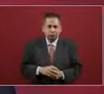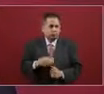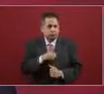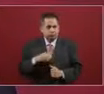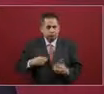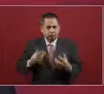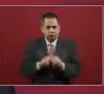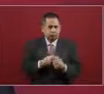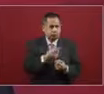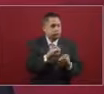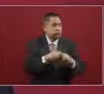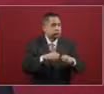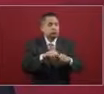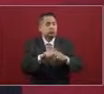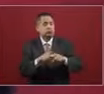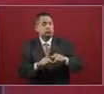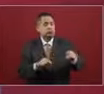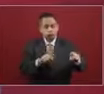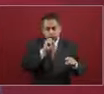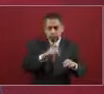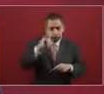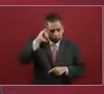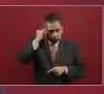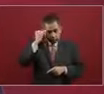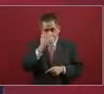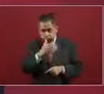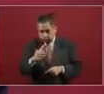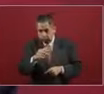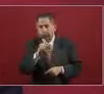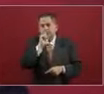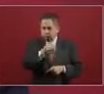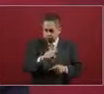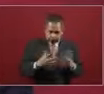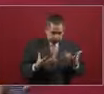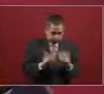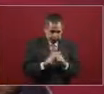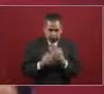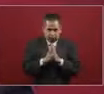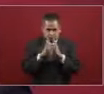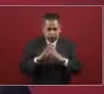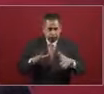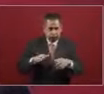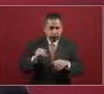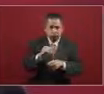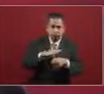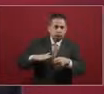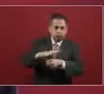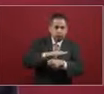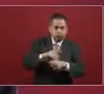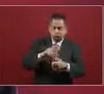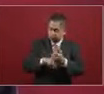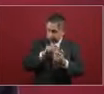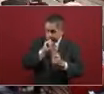integrantes del sector social, es decir, campesinos del Istmo.